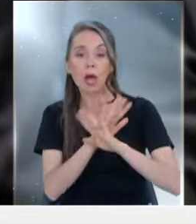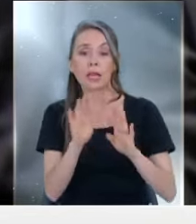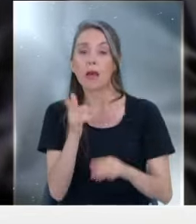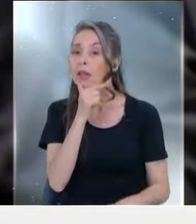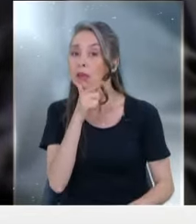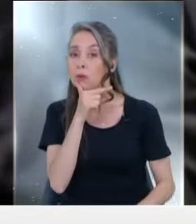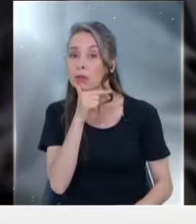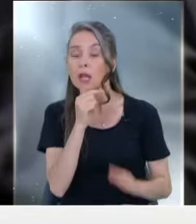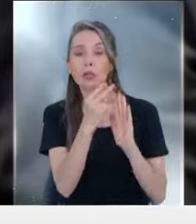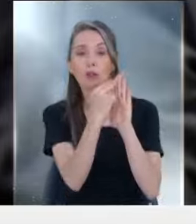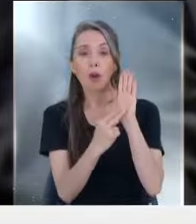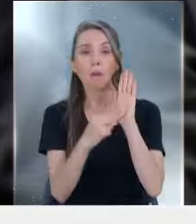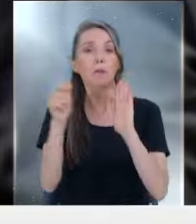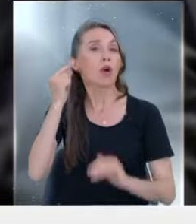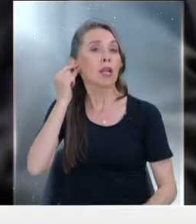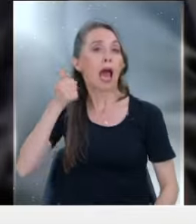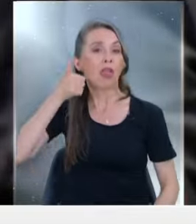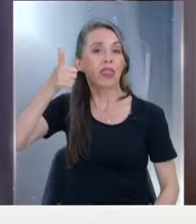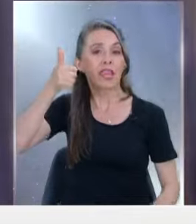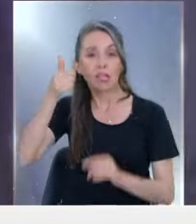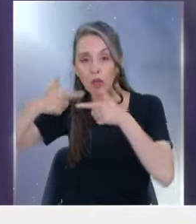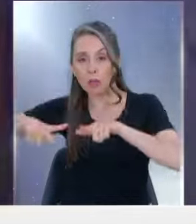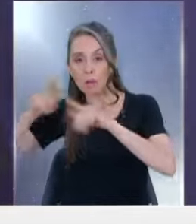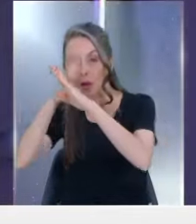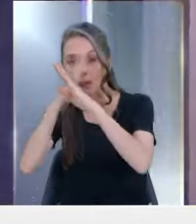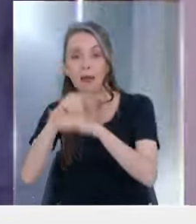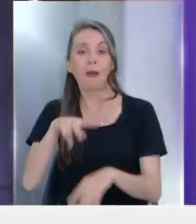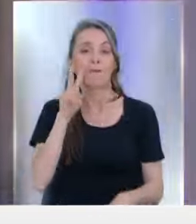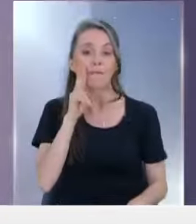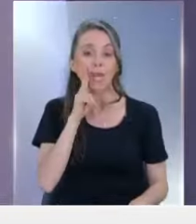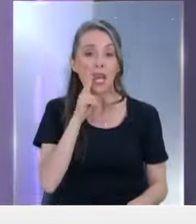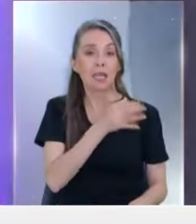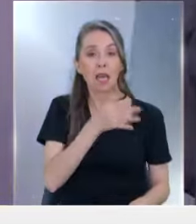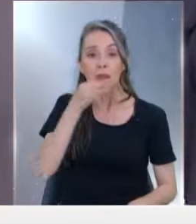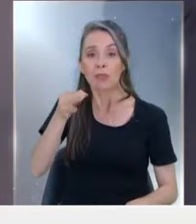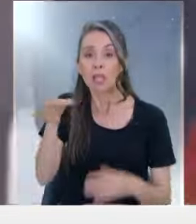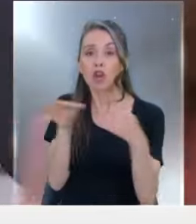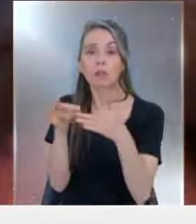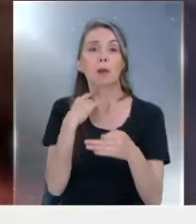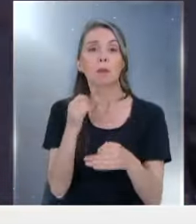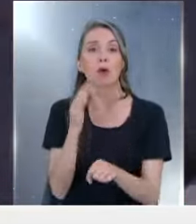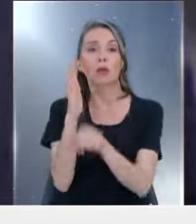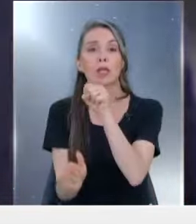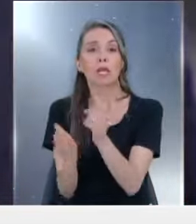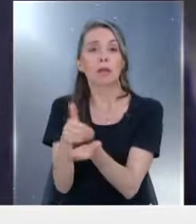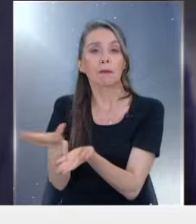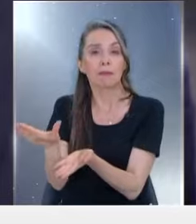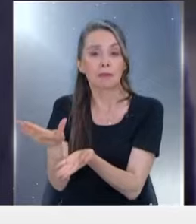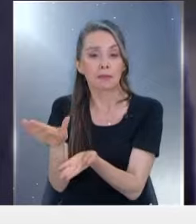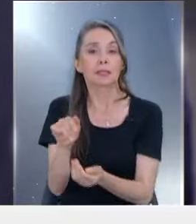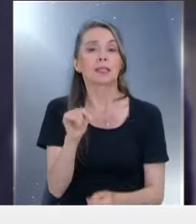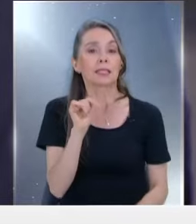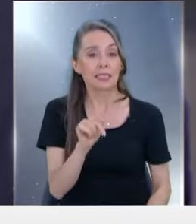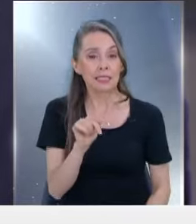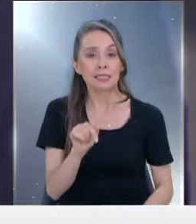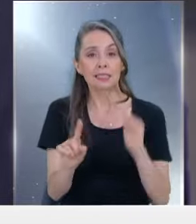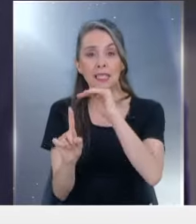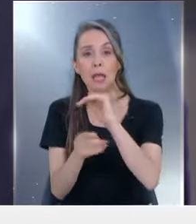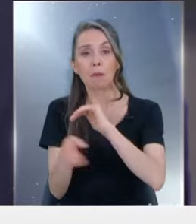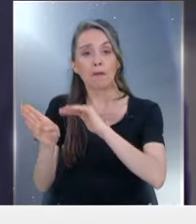cuestionar desde el punto de vista de la directora de inteligencia. Este viernes tuvo que explicar por qué fue dada de baja. Este llamado está dentro